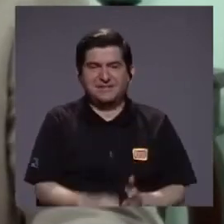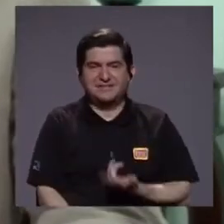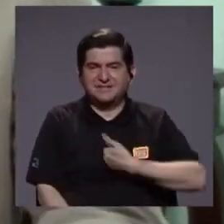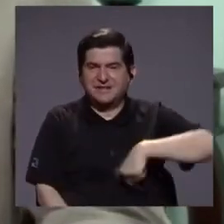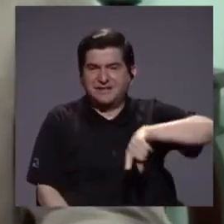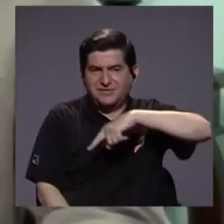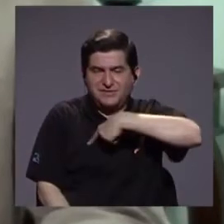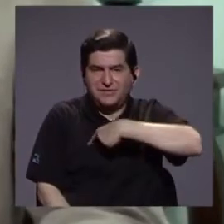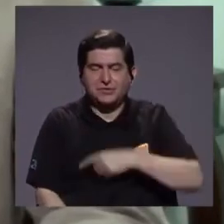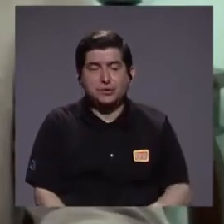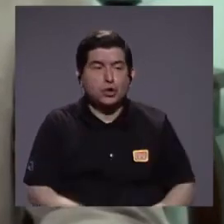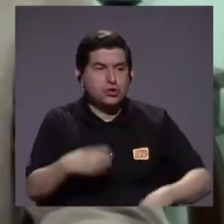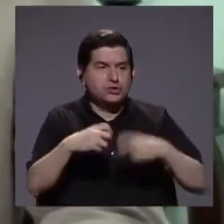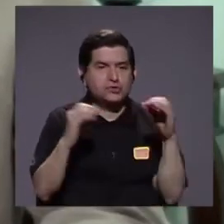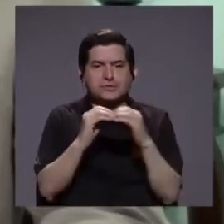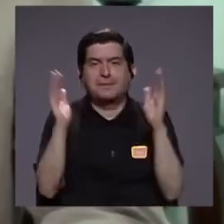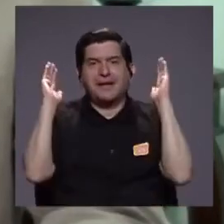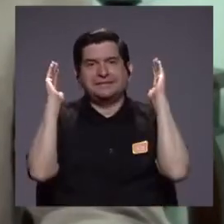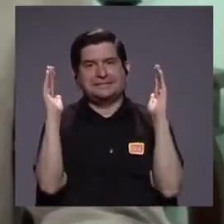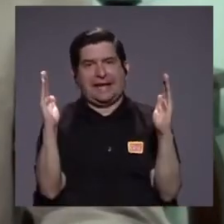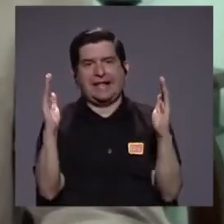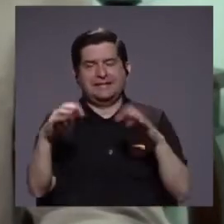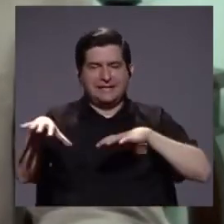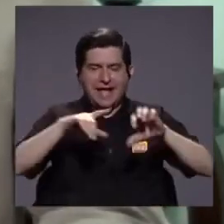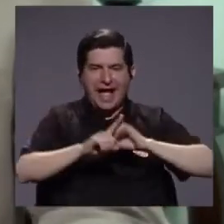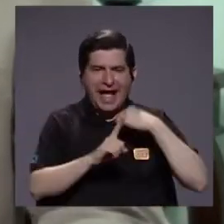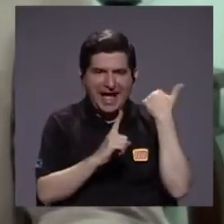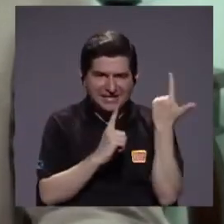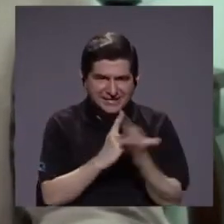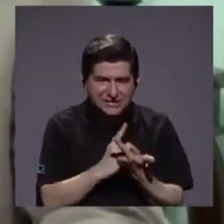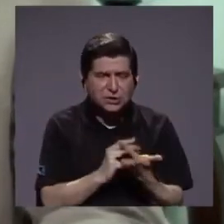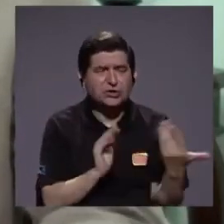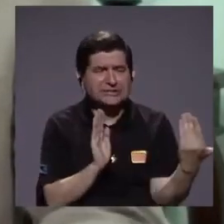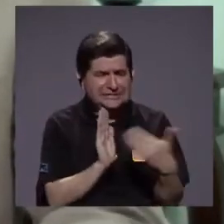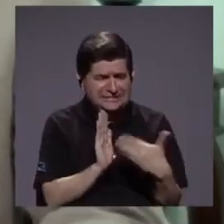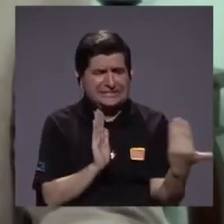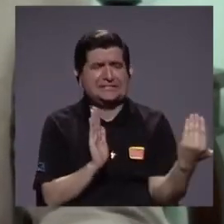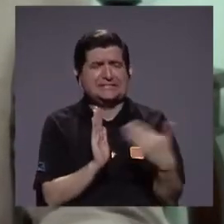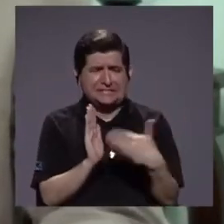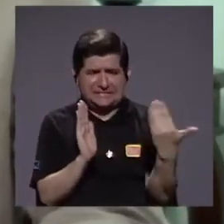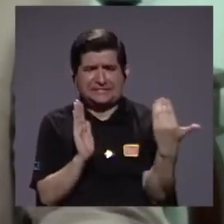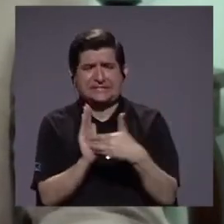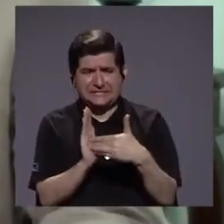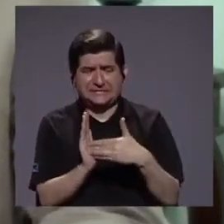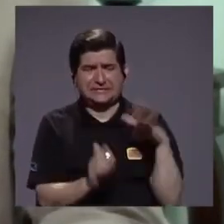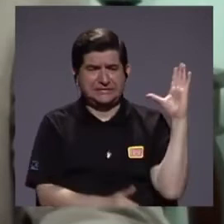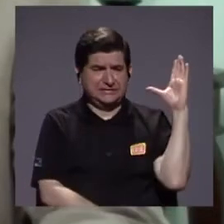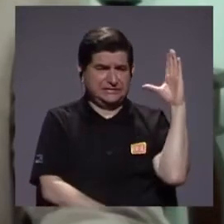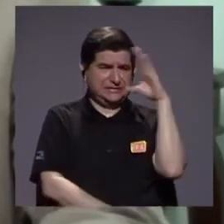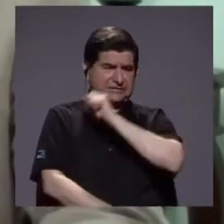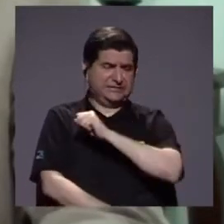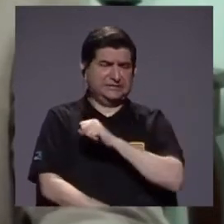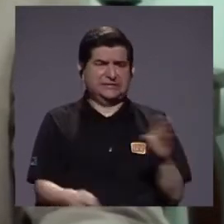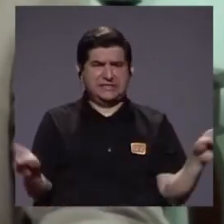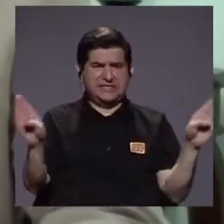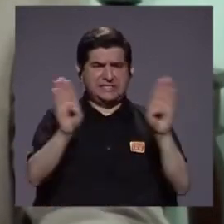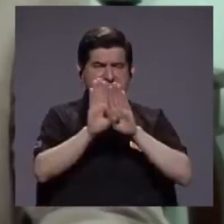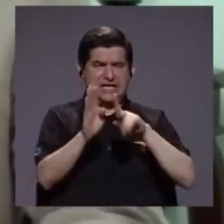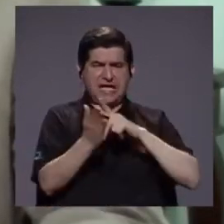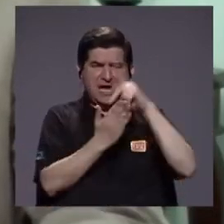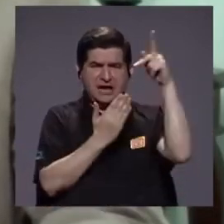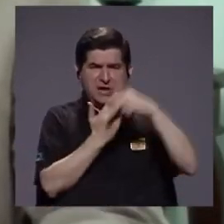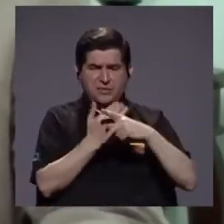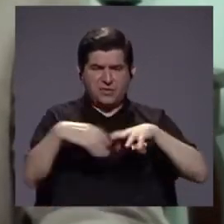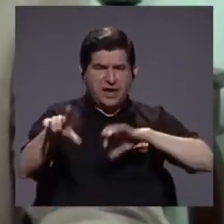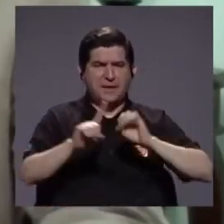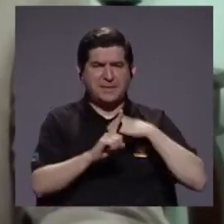pasemos a una crisis mayor, la acción social se ha visto afectada. Hemos visto el cierre de programas de